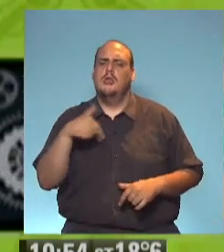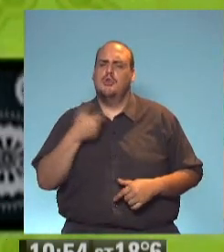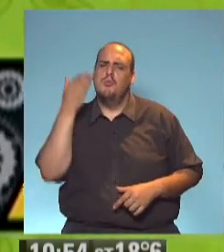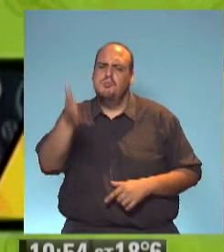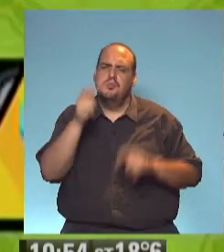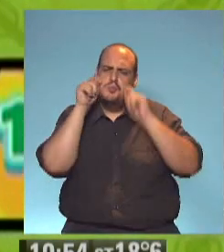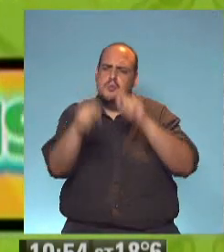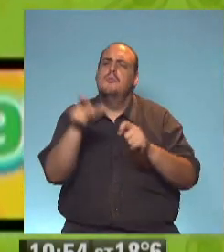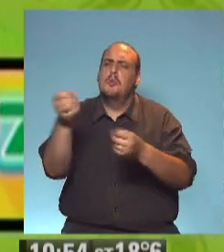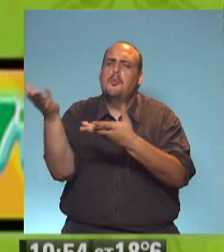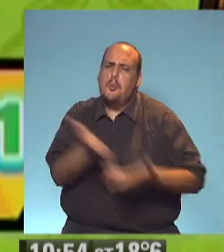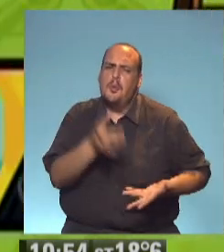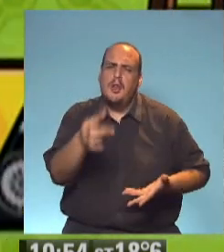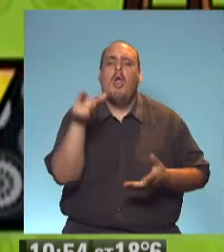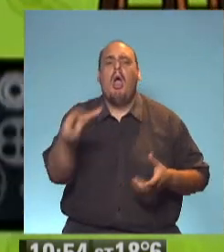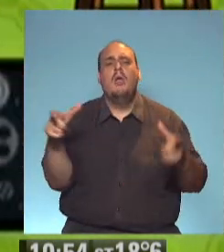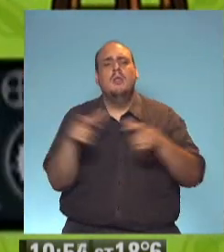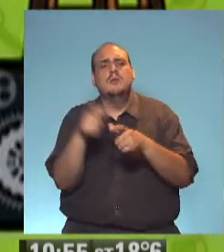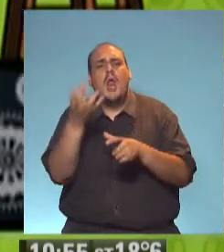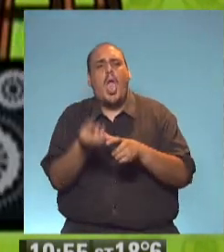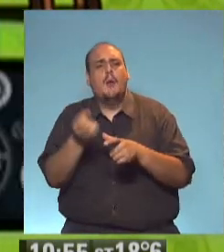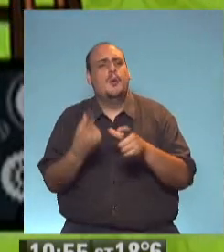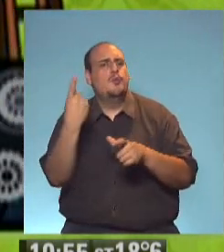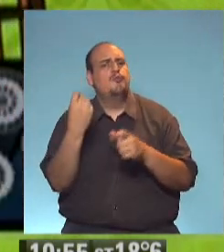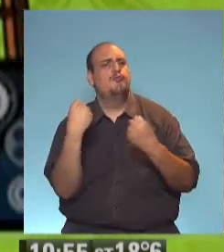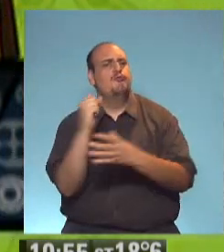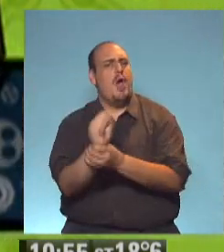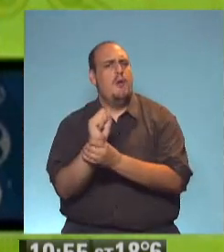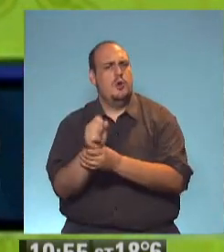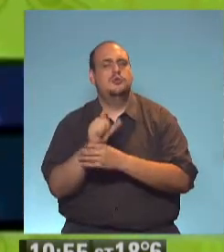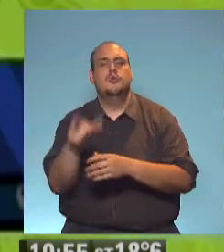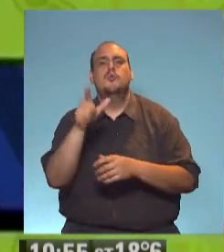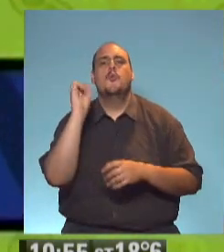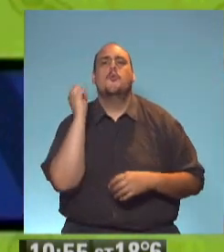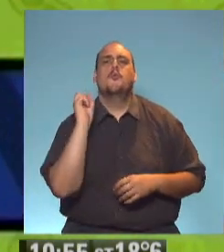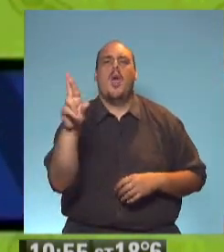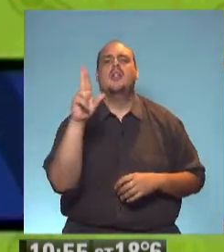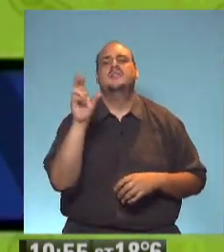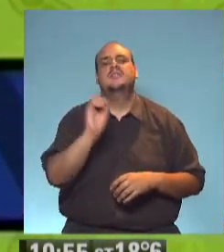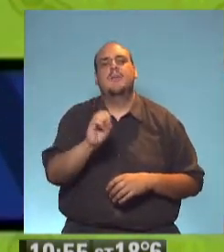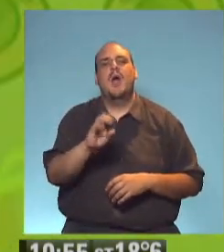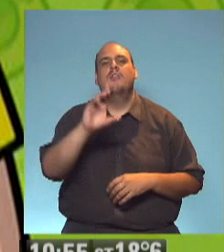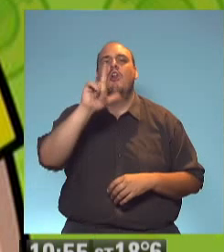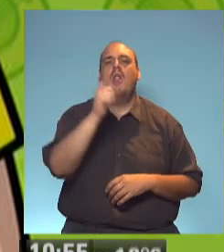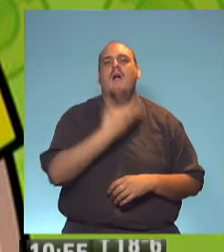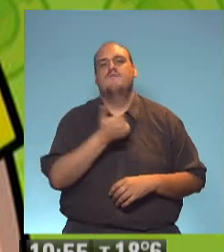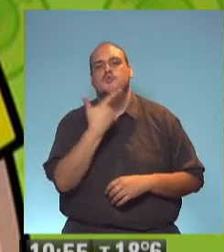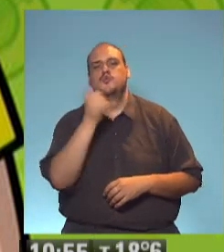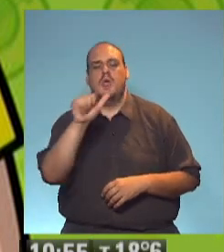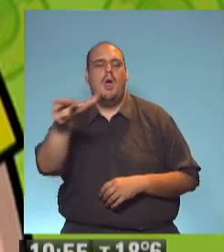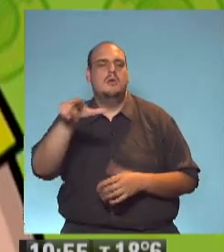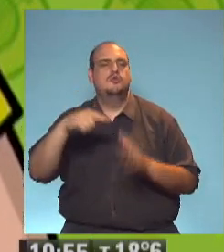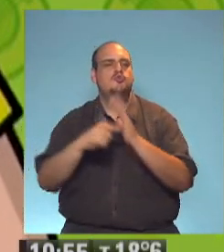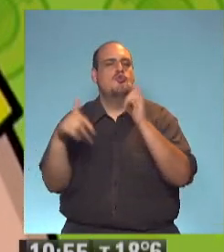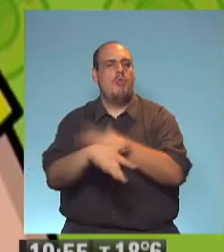recibido y allí grabé uno de mis discos más famosos. En un bar llamado La Fusa, en Mar del Plata, grabé mi